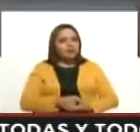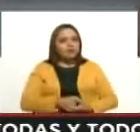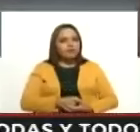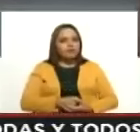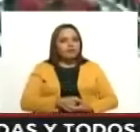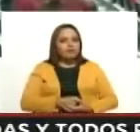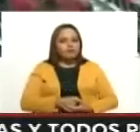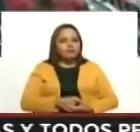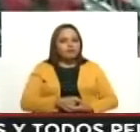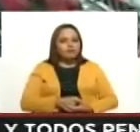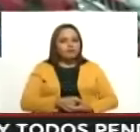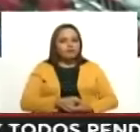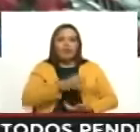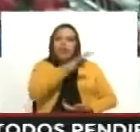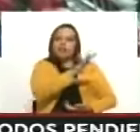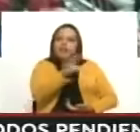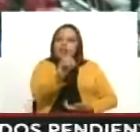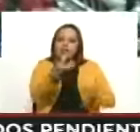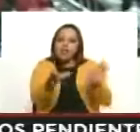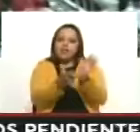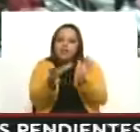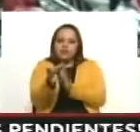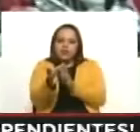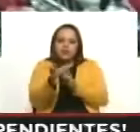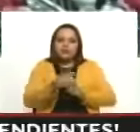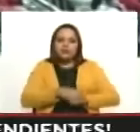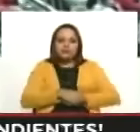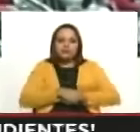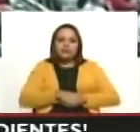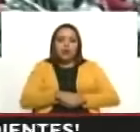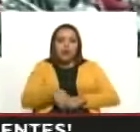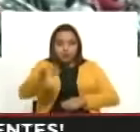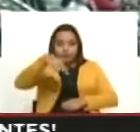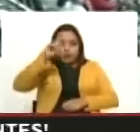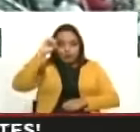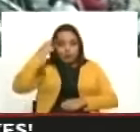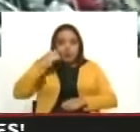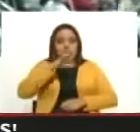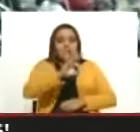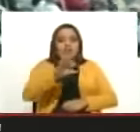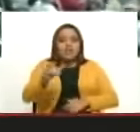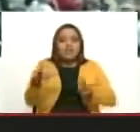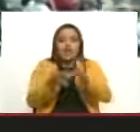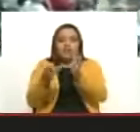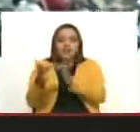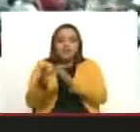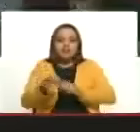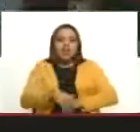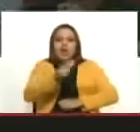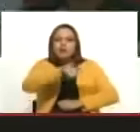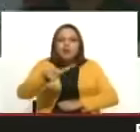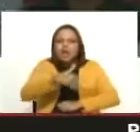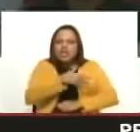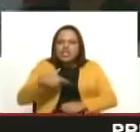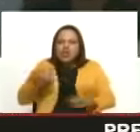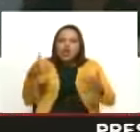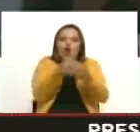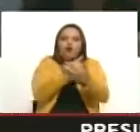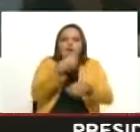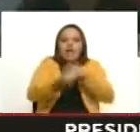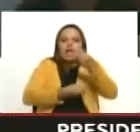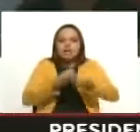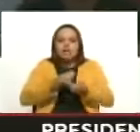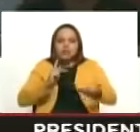Pedro, el 30 de abril, ¿lo recuerdan? 30 de abril, cuando la gente quiso dar un golpe de Estado y